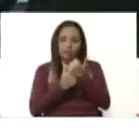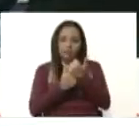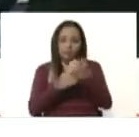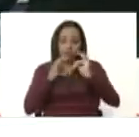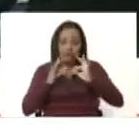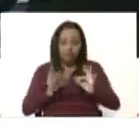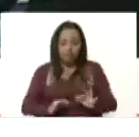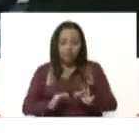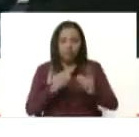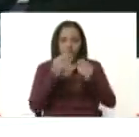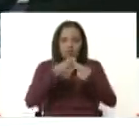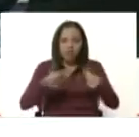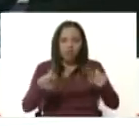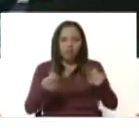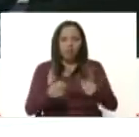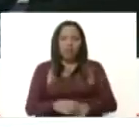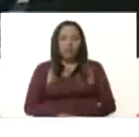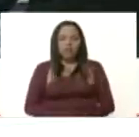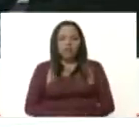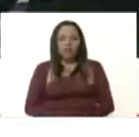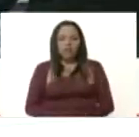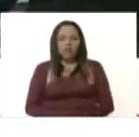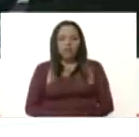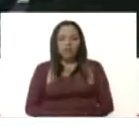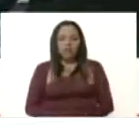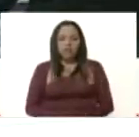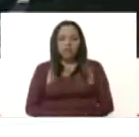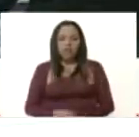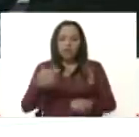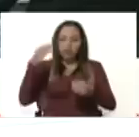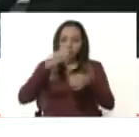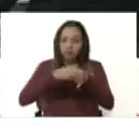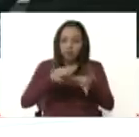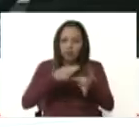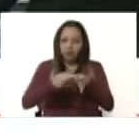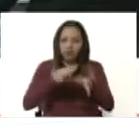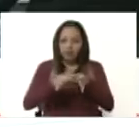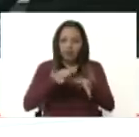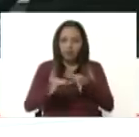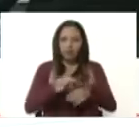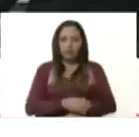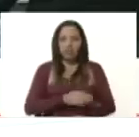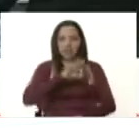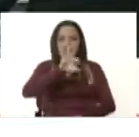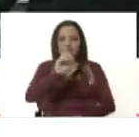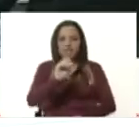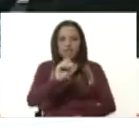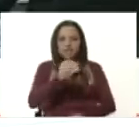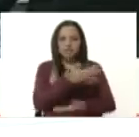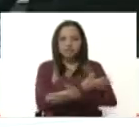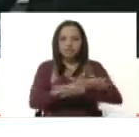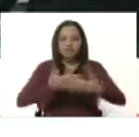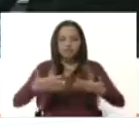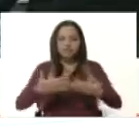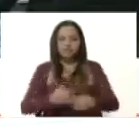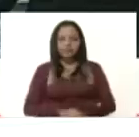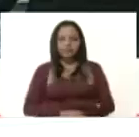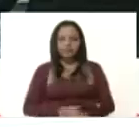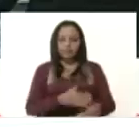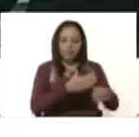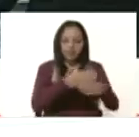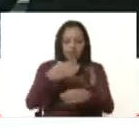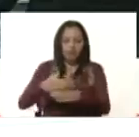material directo del Petro estas 30 millones de